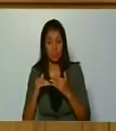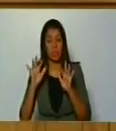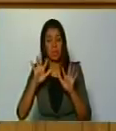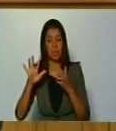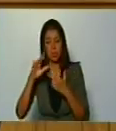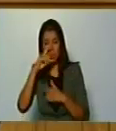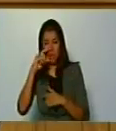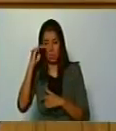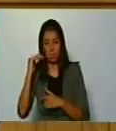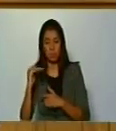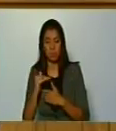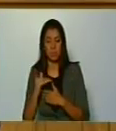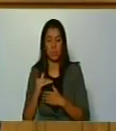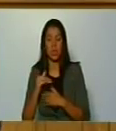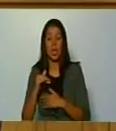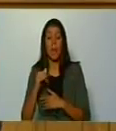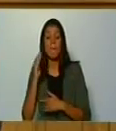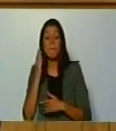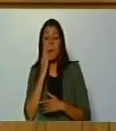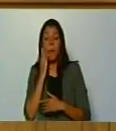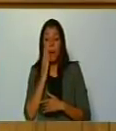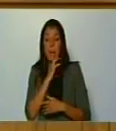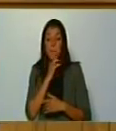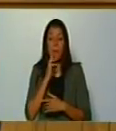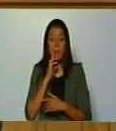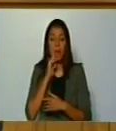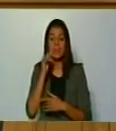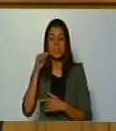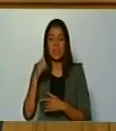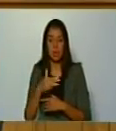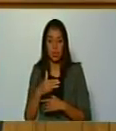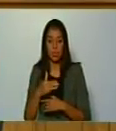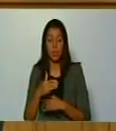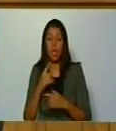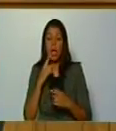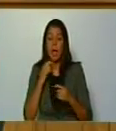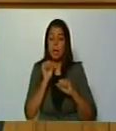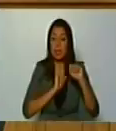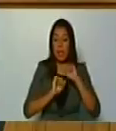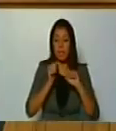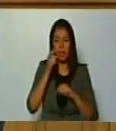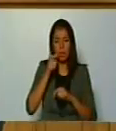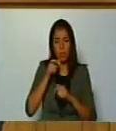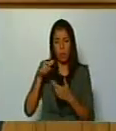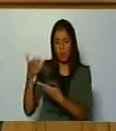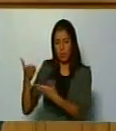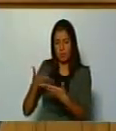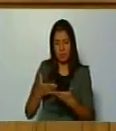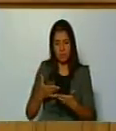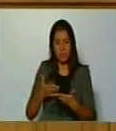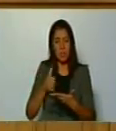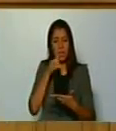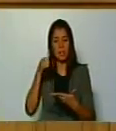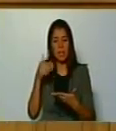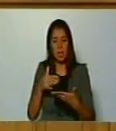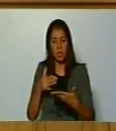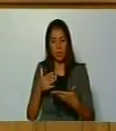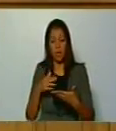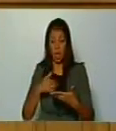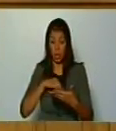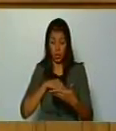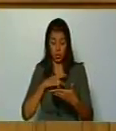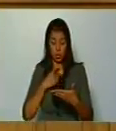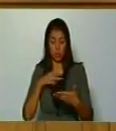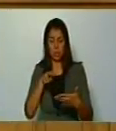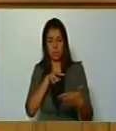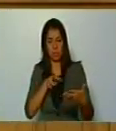Me dio esa denuncia de entrada, primero en la Defensoría del Pueblo, cuando nos tocó a nosotros